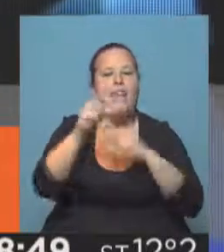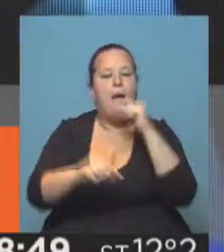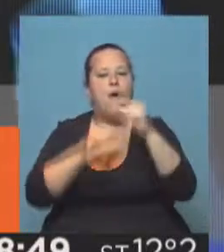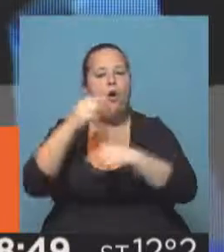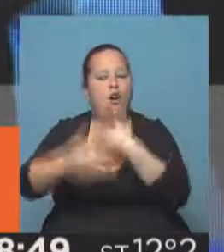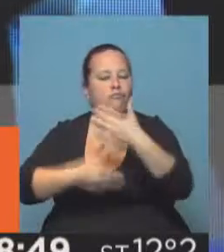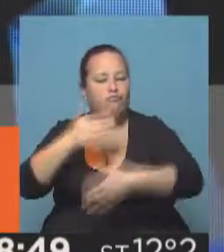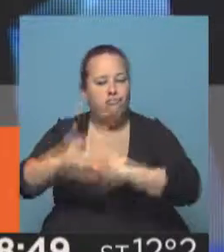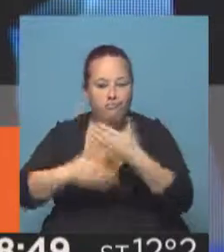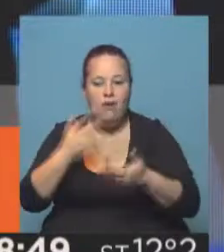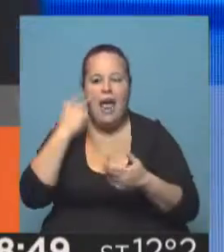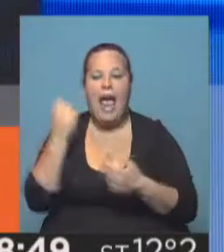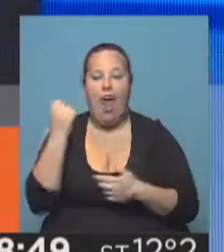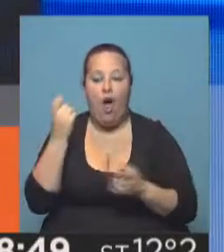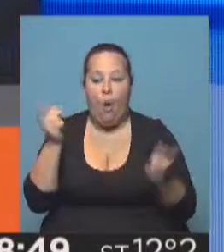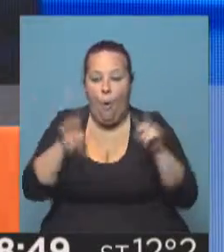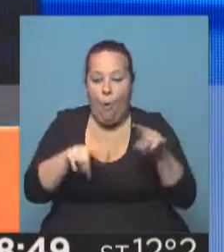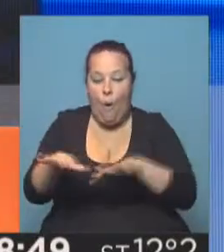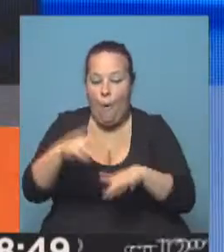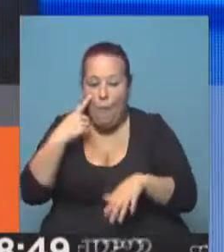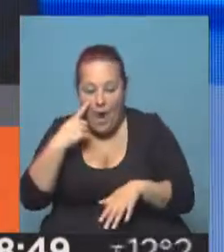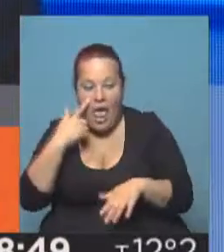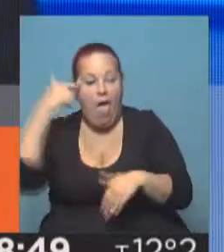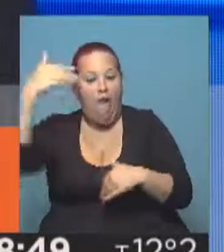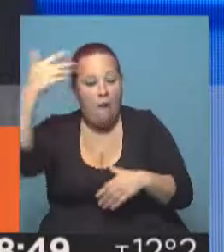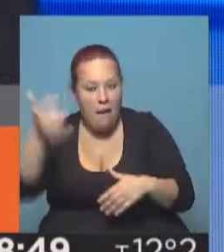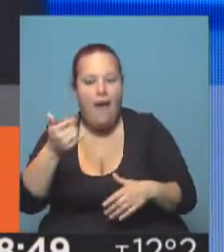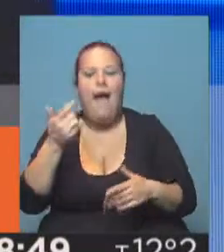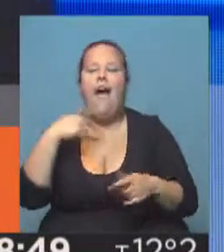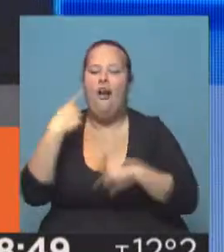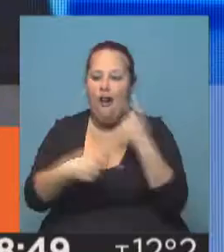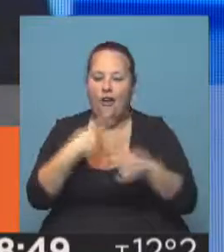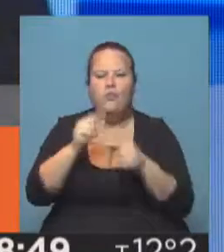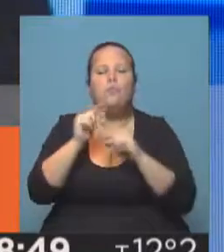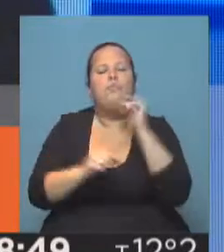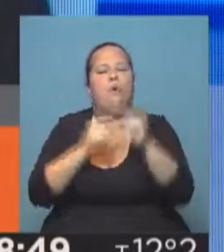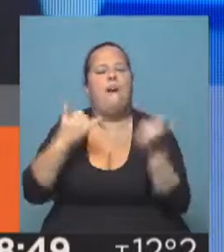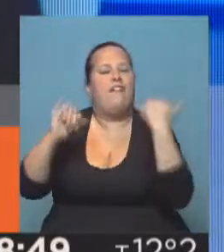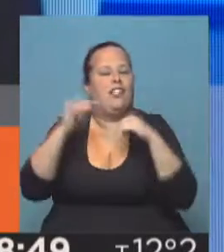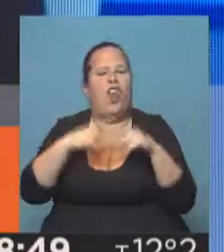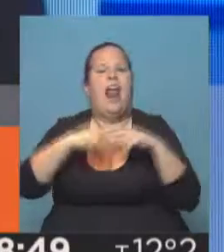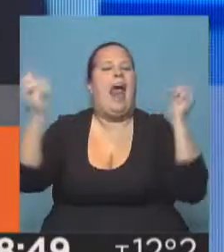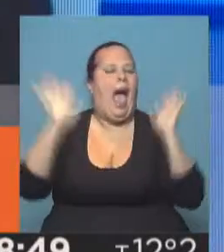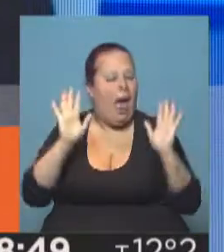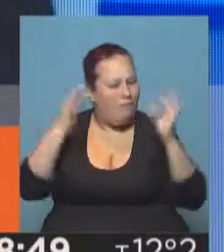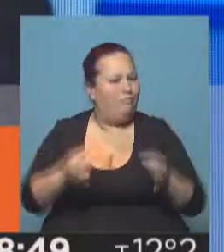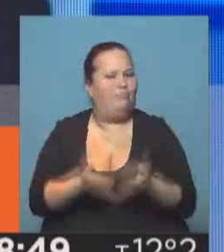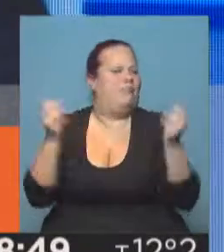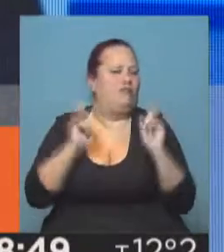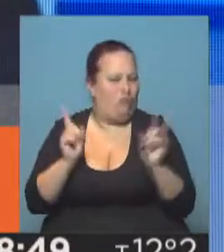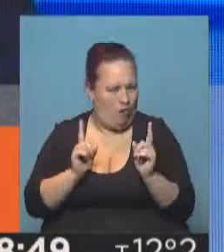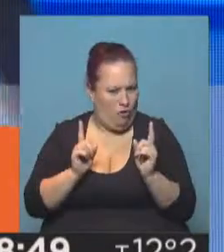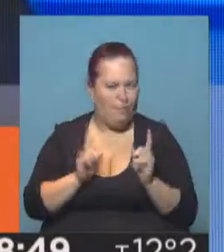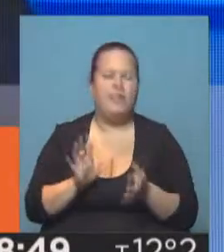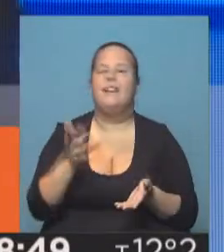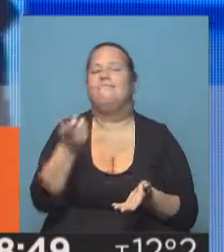que se va viendo que la economía reacciona y que hay mejores perspectivas, se continúa. Es un proceso la inversión, es un proceso largo. Hay